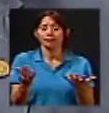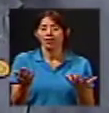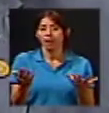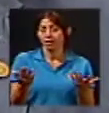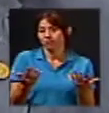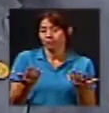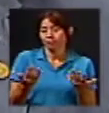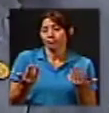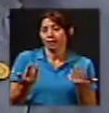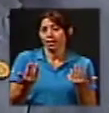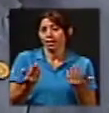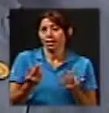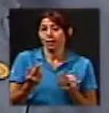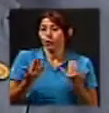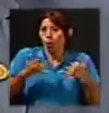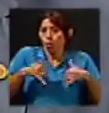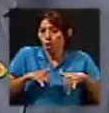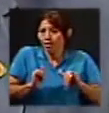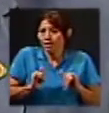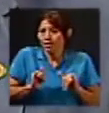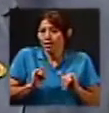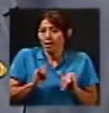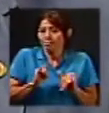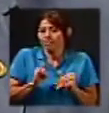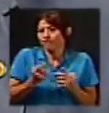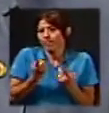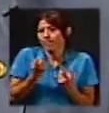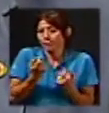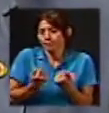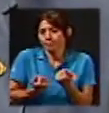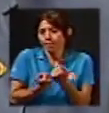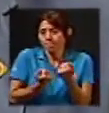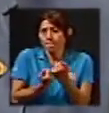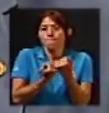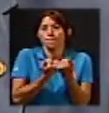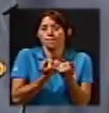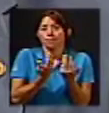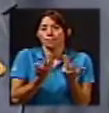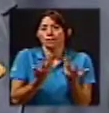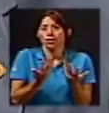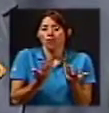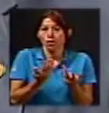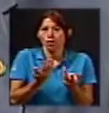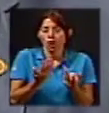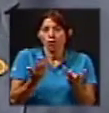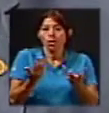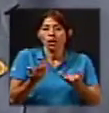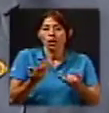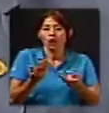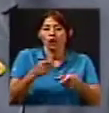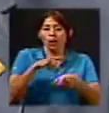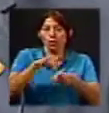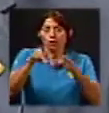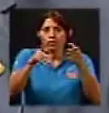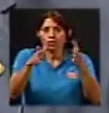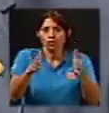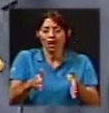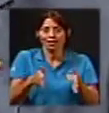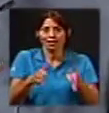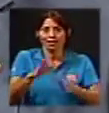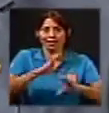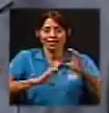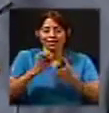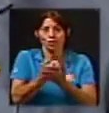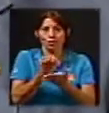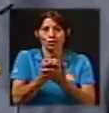no ha tenido todavía, digamos, el soporte de los profesionales de ciencias económicas dentro de las autoridades